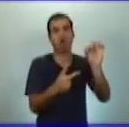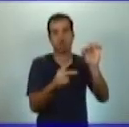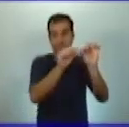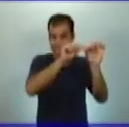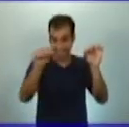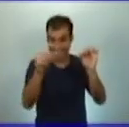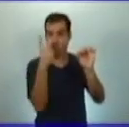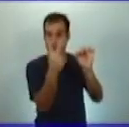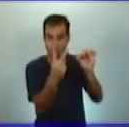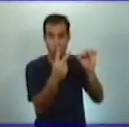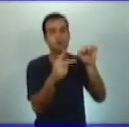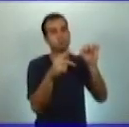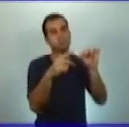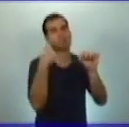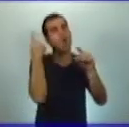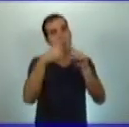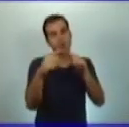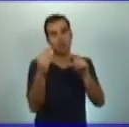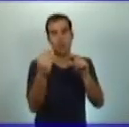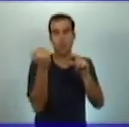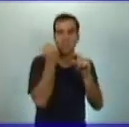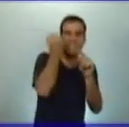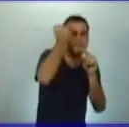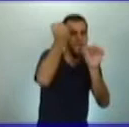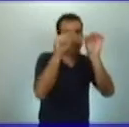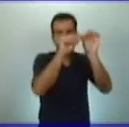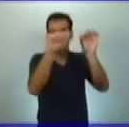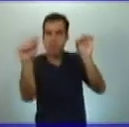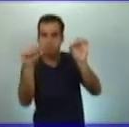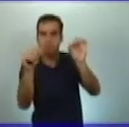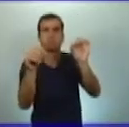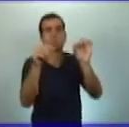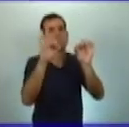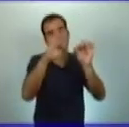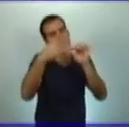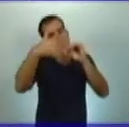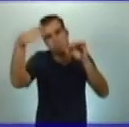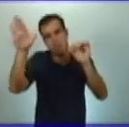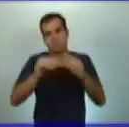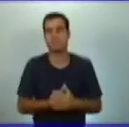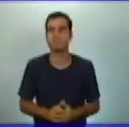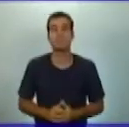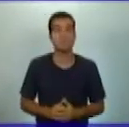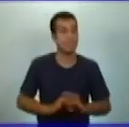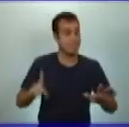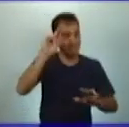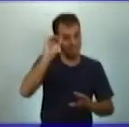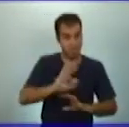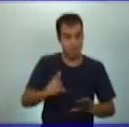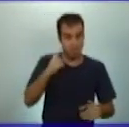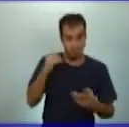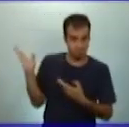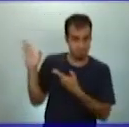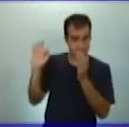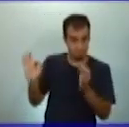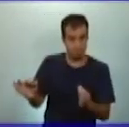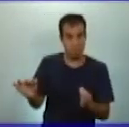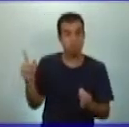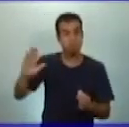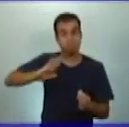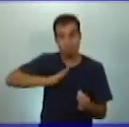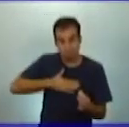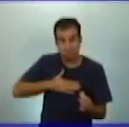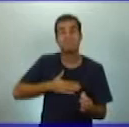energía. Entonces, ya sabemos que todos estos núcleos de átomos que aparecen representados pertenecen